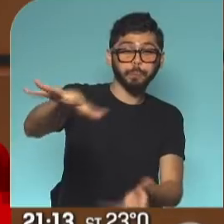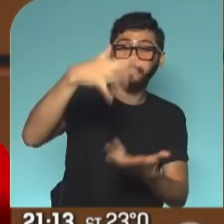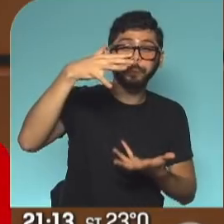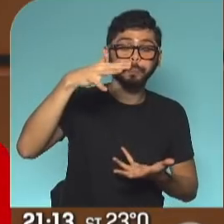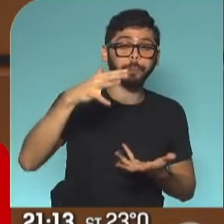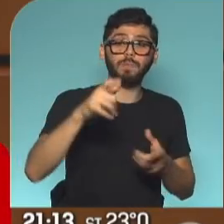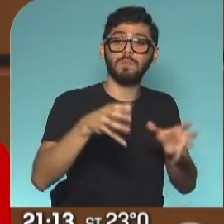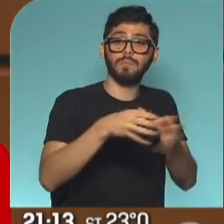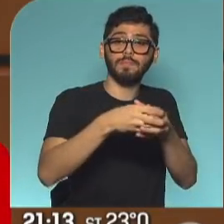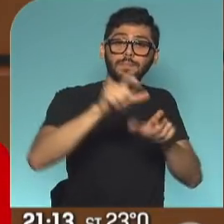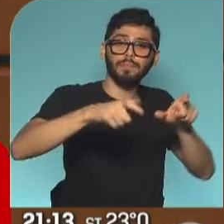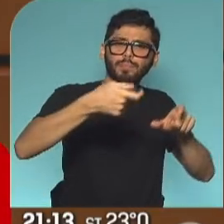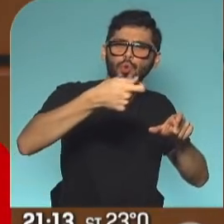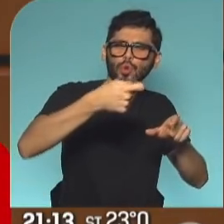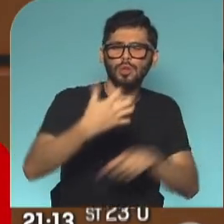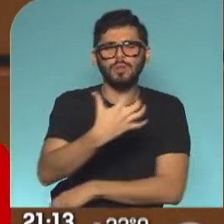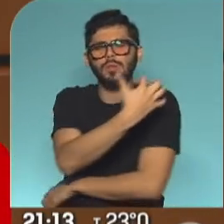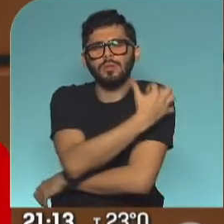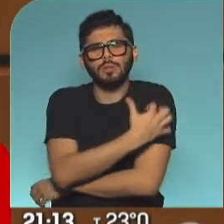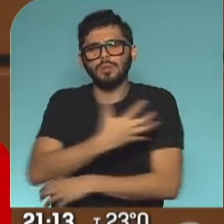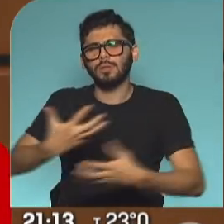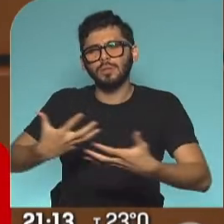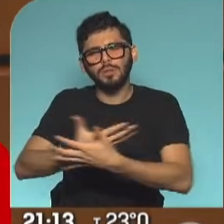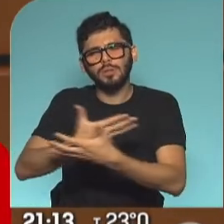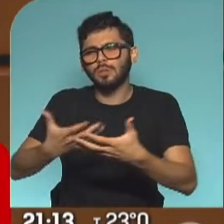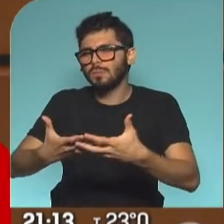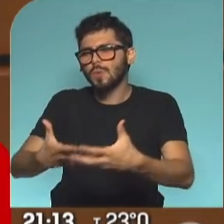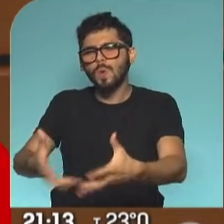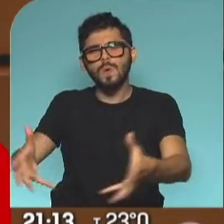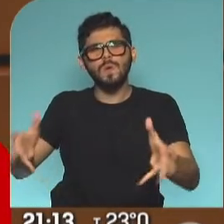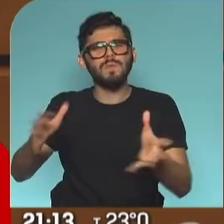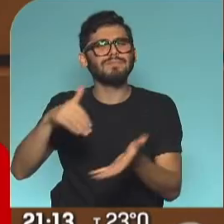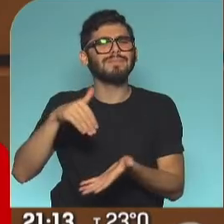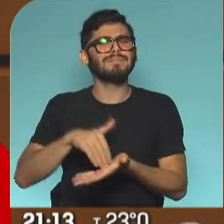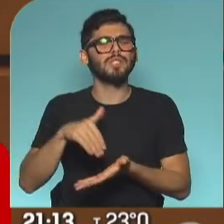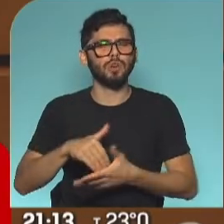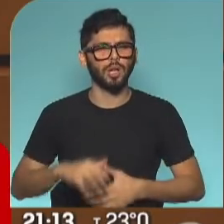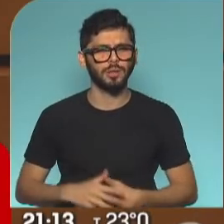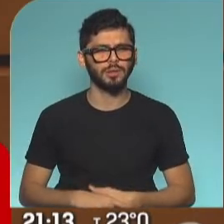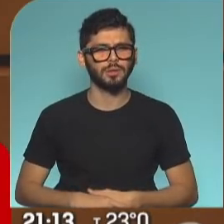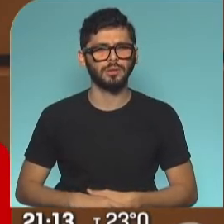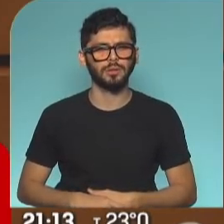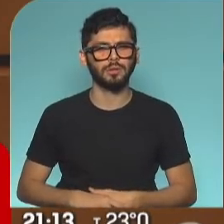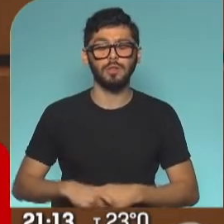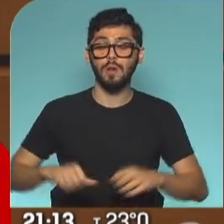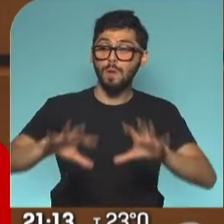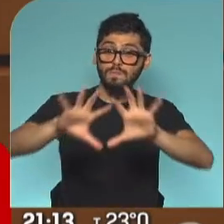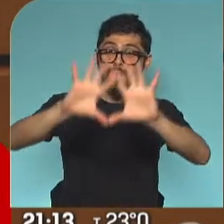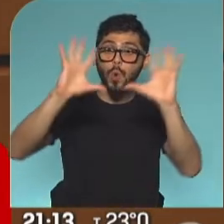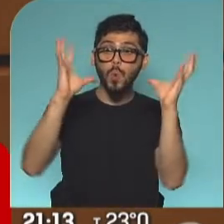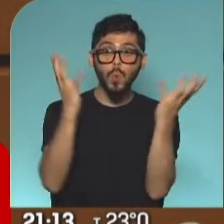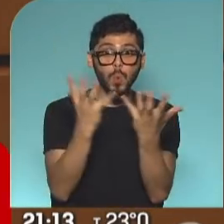pobreza y la miseria se distribuía entre millones. Era un mundo profundamente